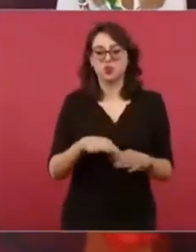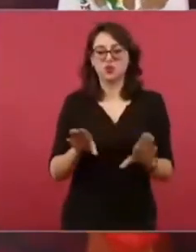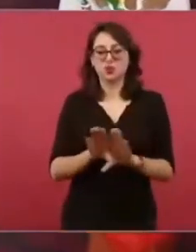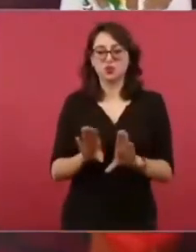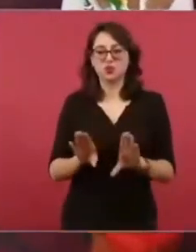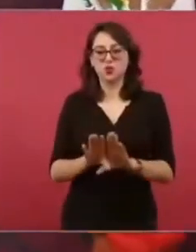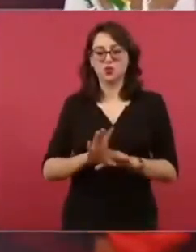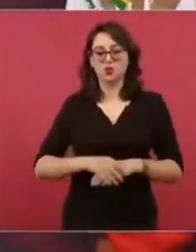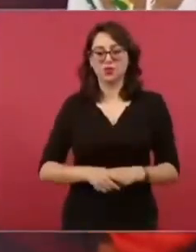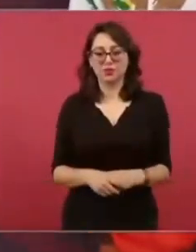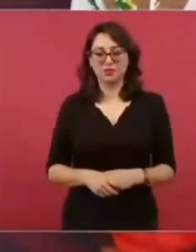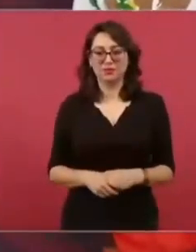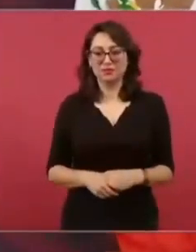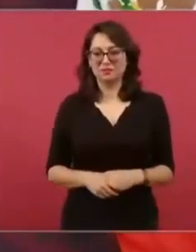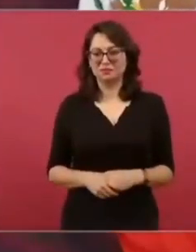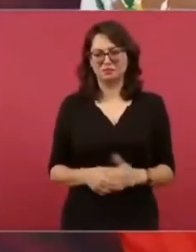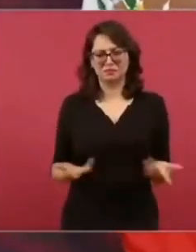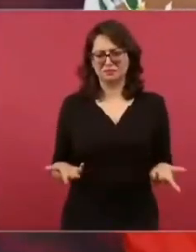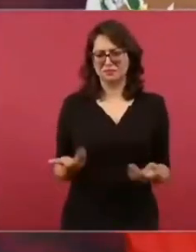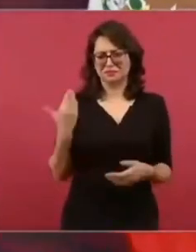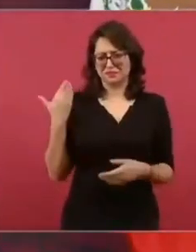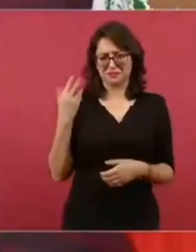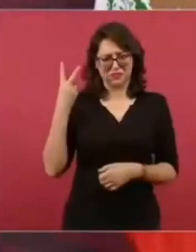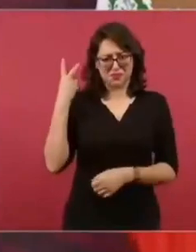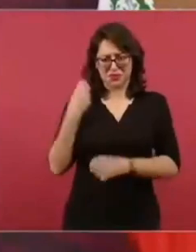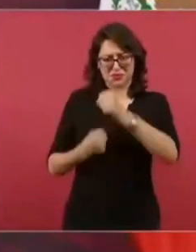Hace relativamente poco, hace 2 años,